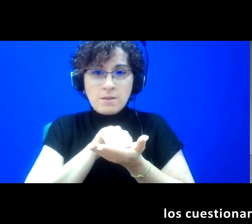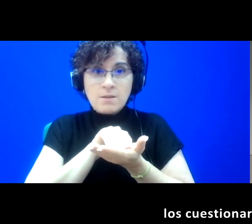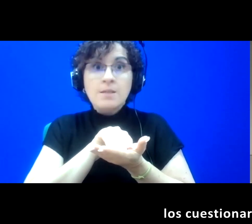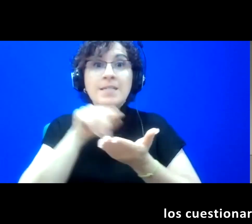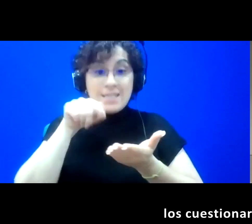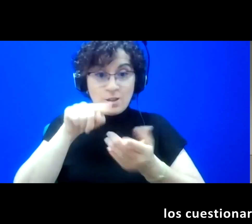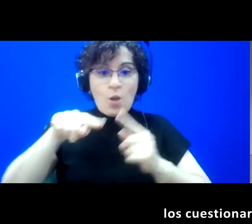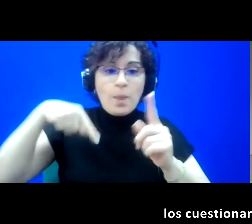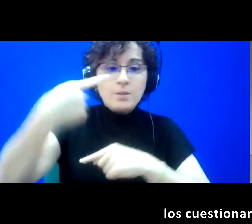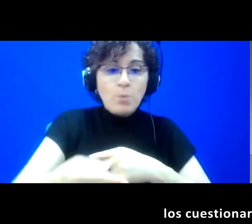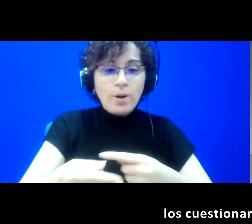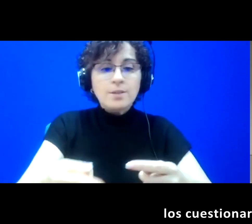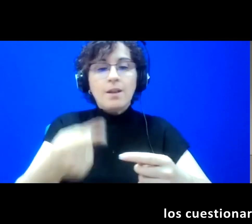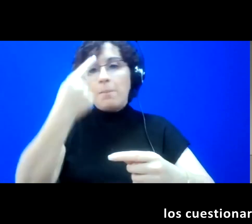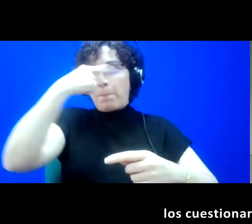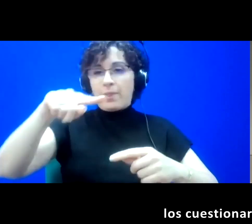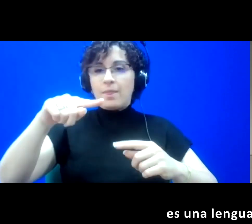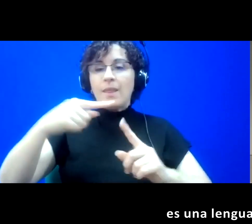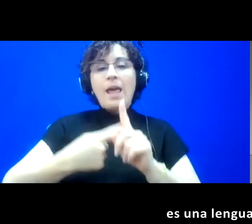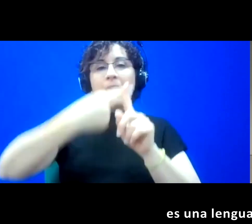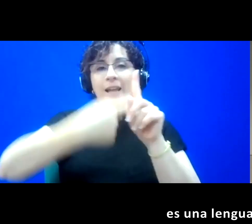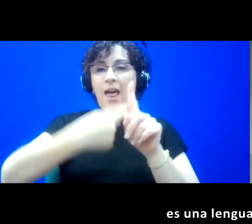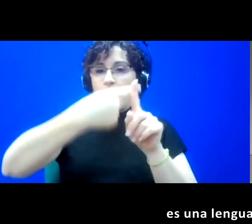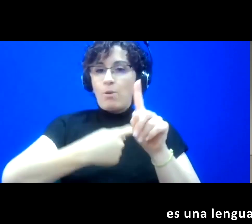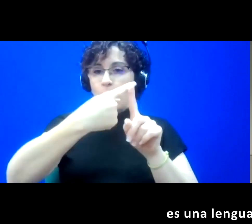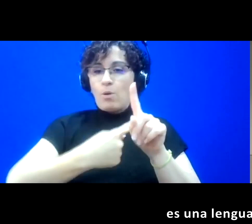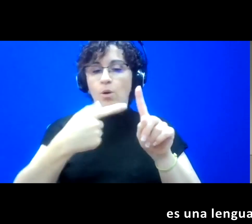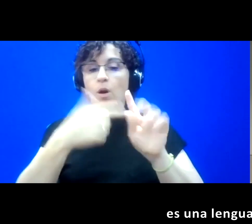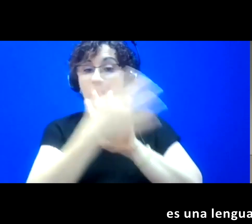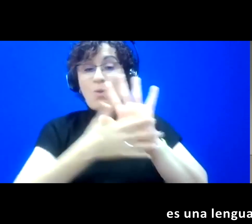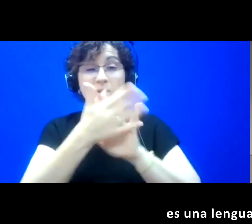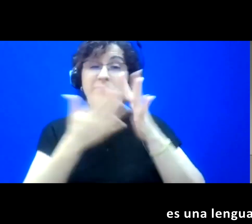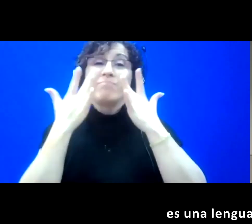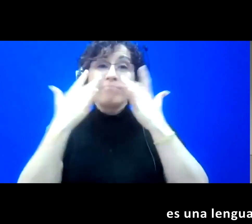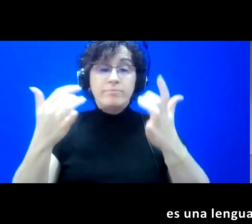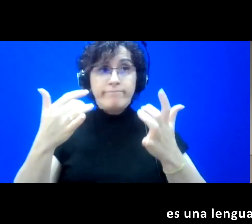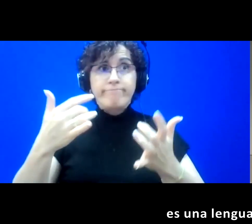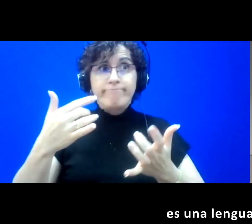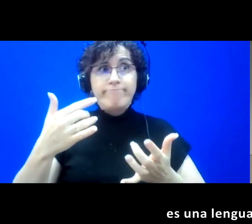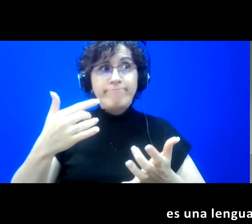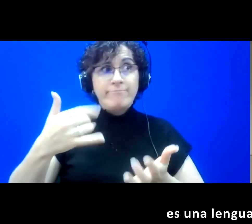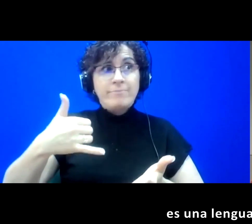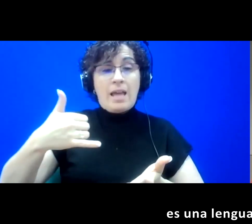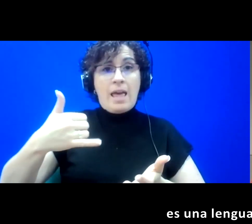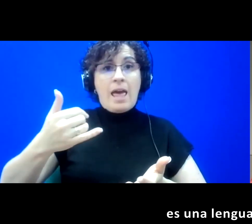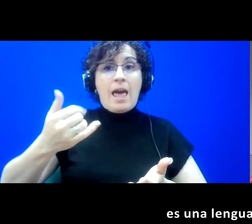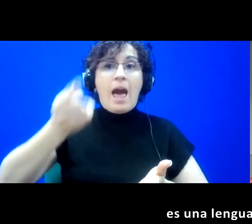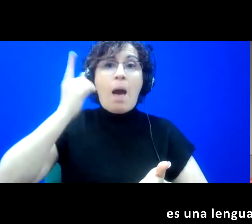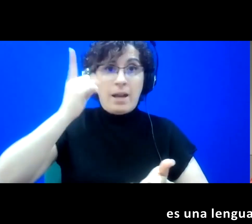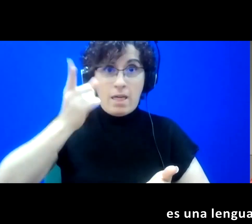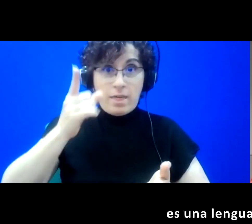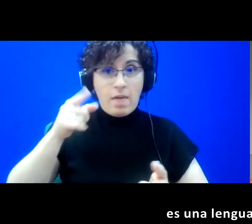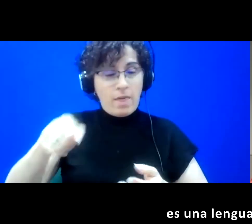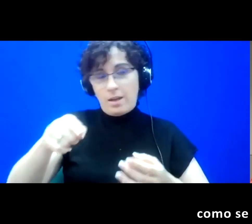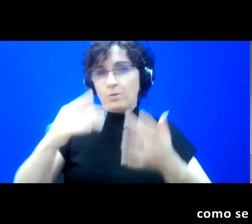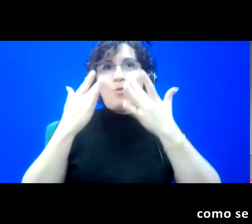permite medir el grado en que la LSE es una lengua amenazada. Es una de las, digamos, de los leitmotivs